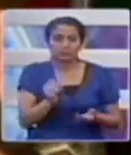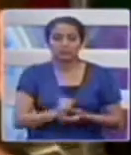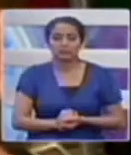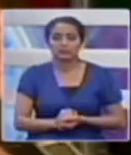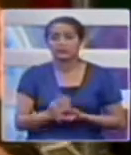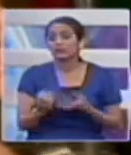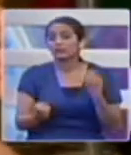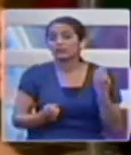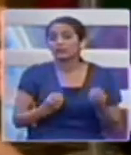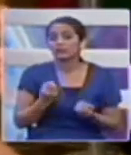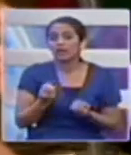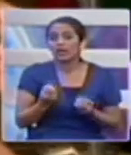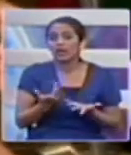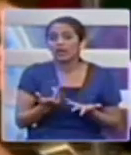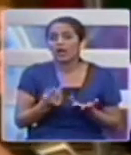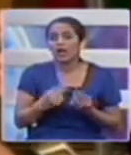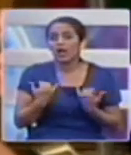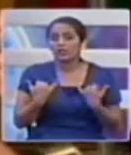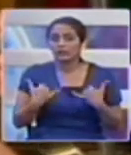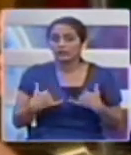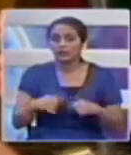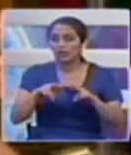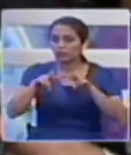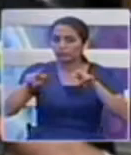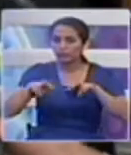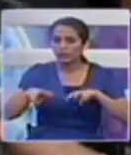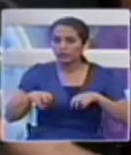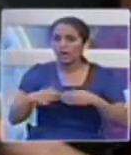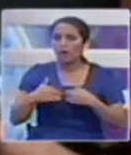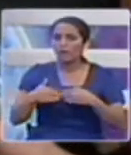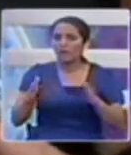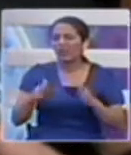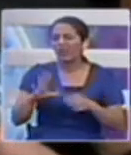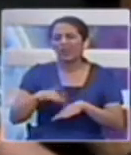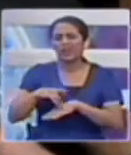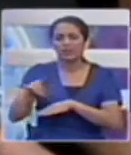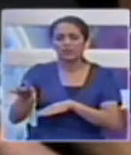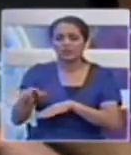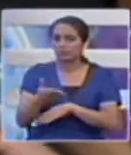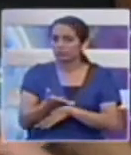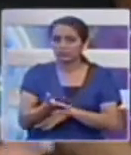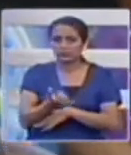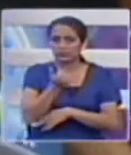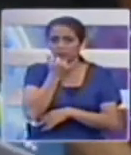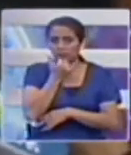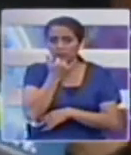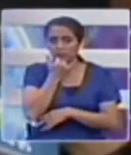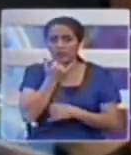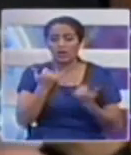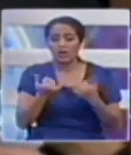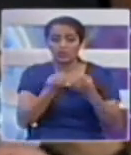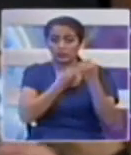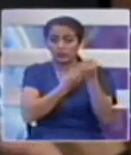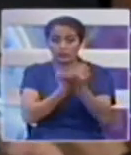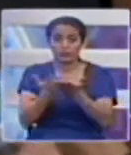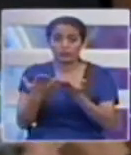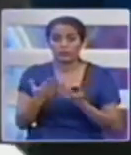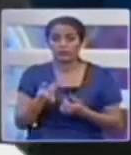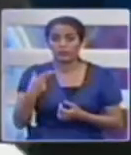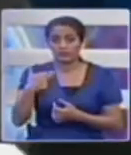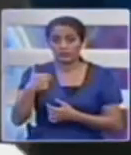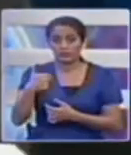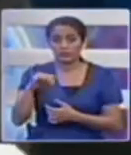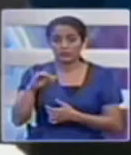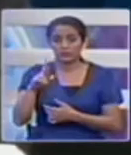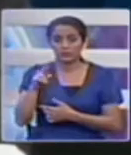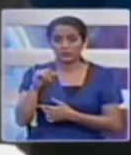que se detengan las investigaciones sobre los papeles de Panamá. En una reciente entrevista a un medio de prensa, Chiriboga reconoció que antes de las acciones